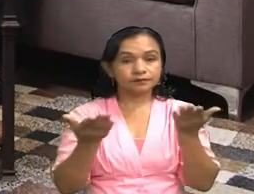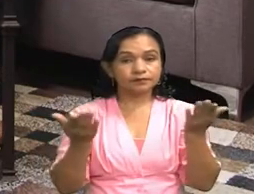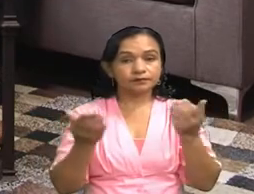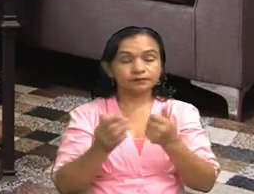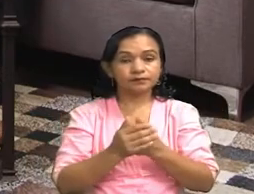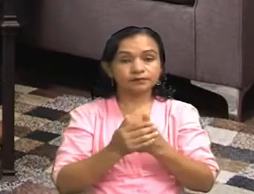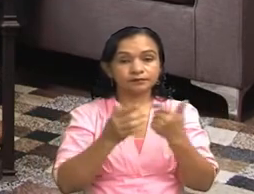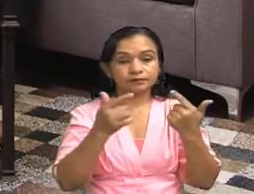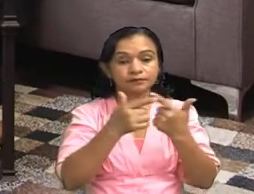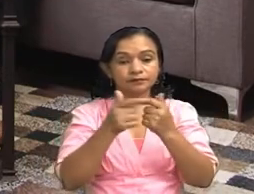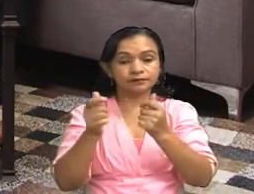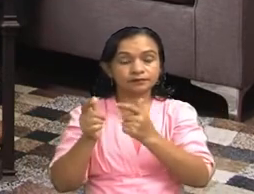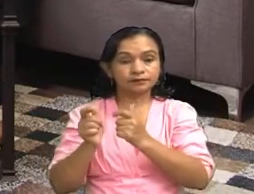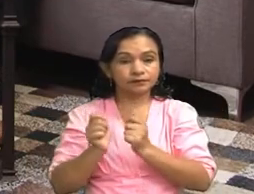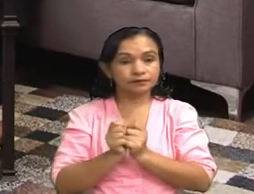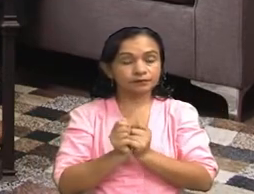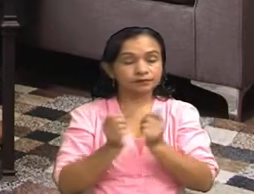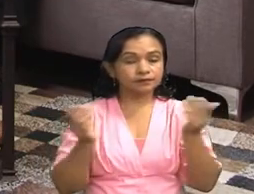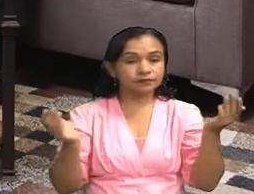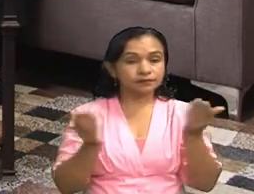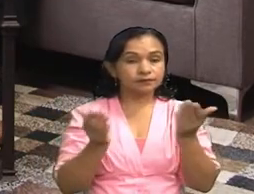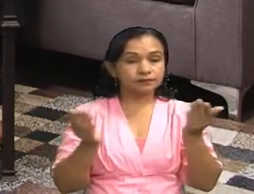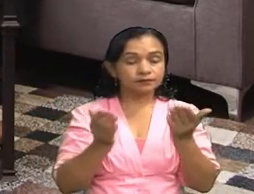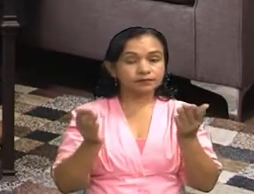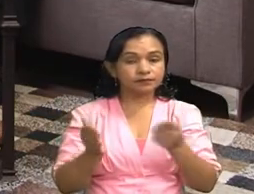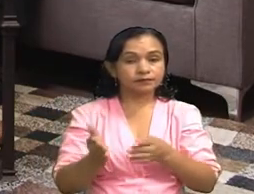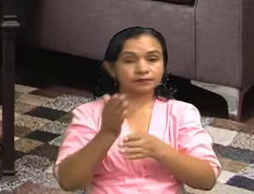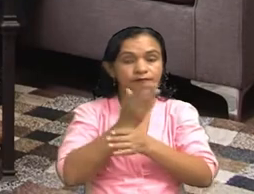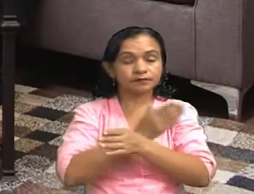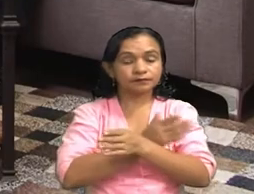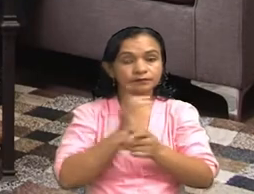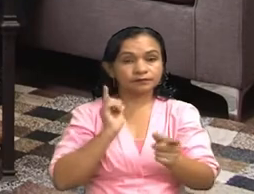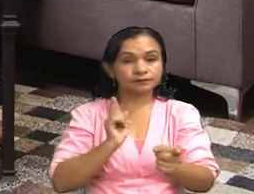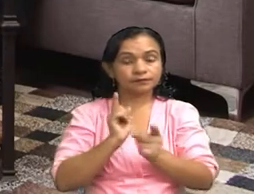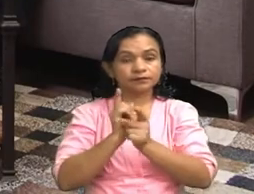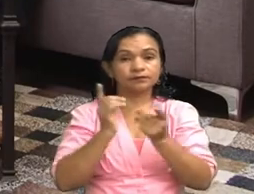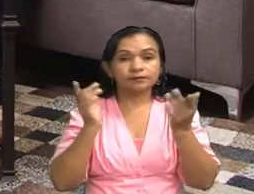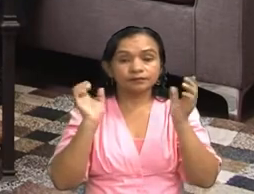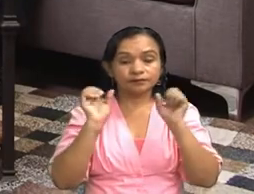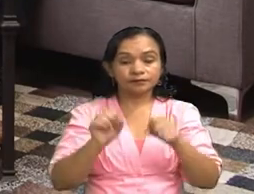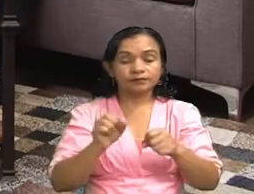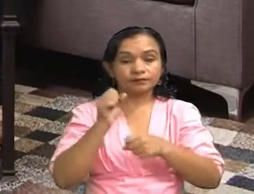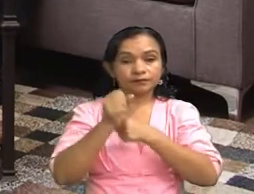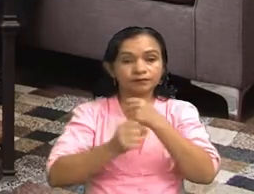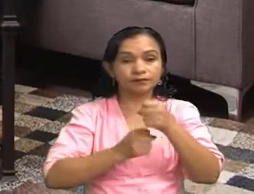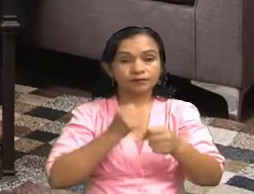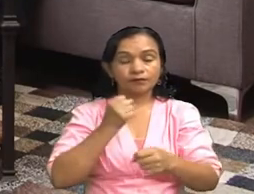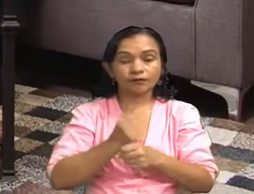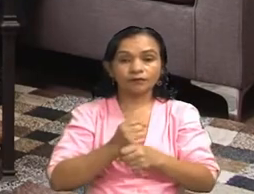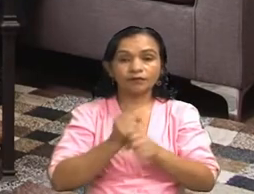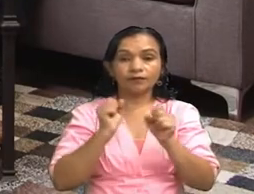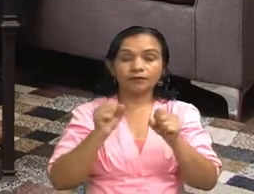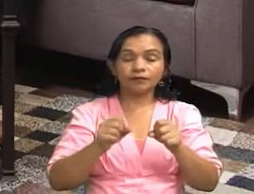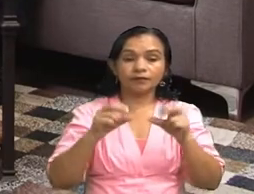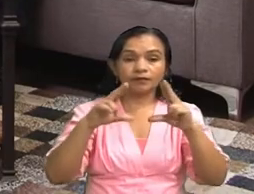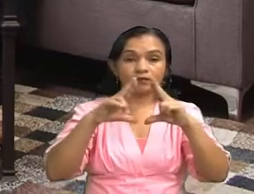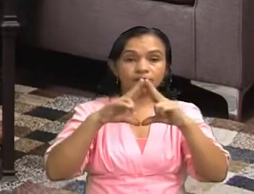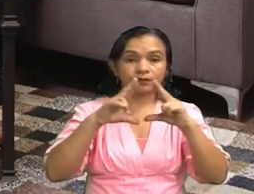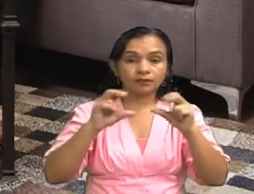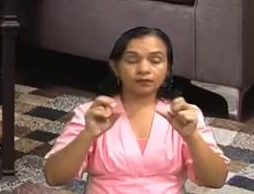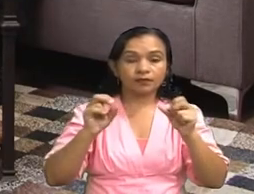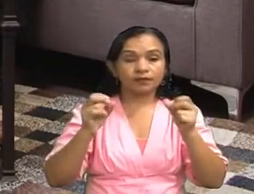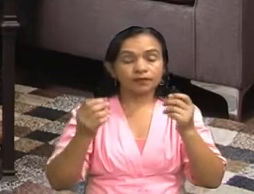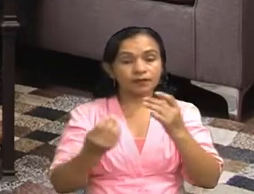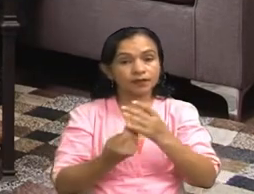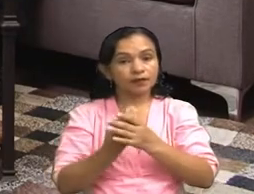los pequeños productores. ¿Cómo se encontraba este sector? Porque vaya, durante mucho tiempo se habló, bueno, pues Nicaragua es un país eminentemente